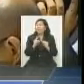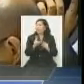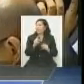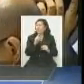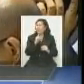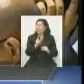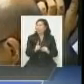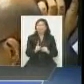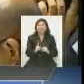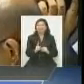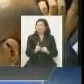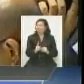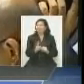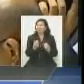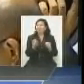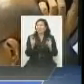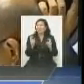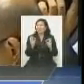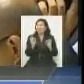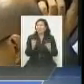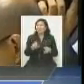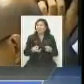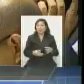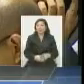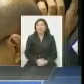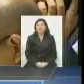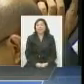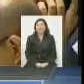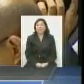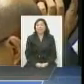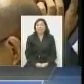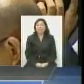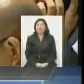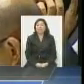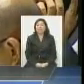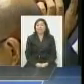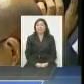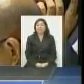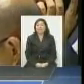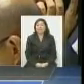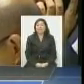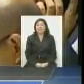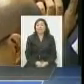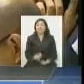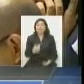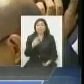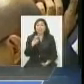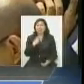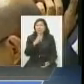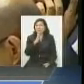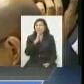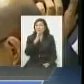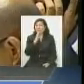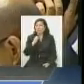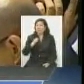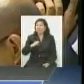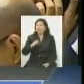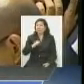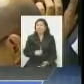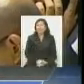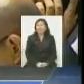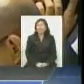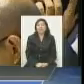no es así, porque el tema sí está judicializado. Y con el respeto, presidente, hemos escuchado la versión de la alcaldesa,